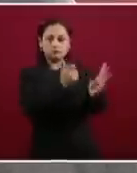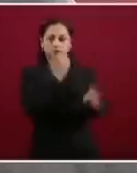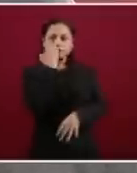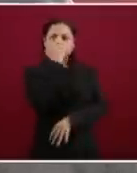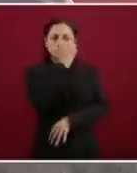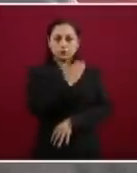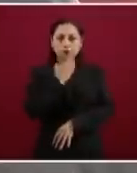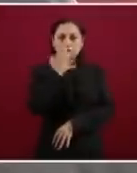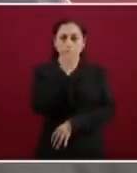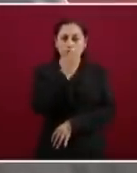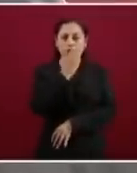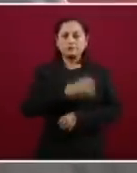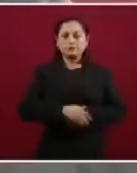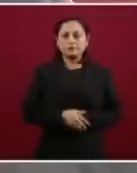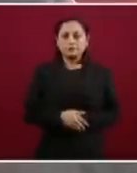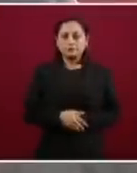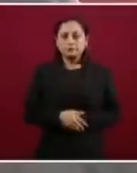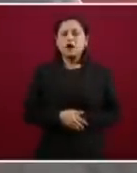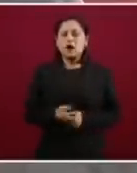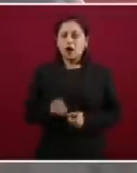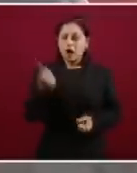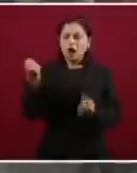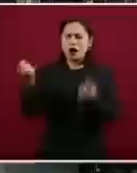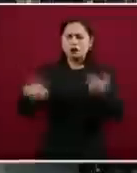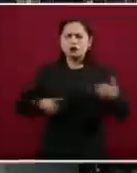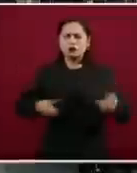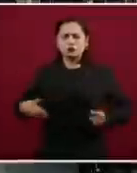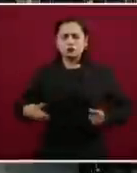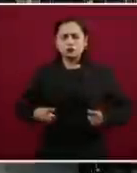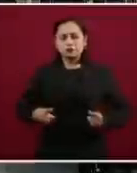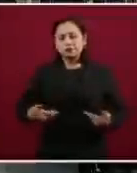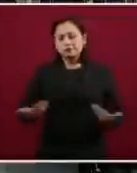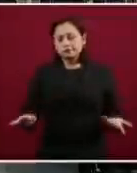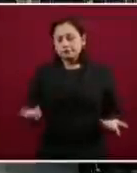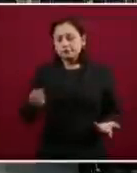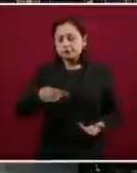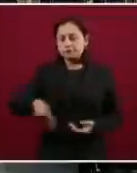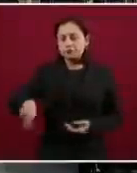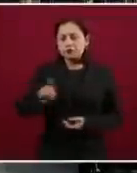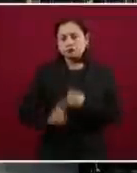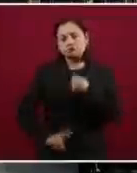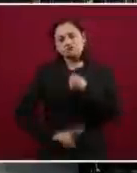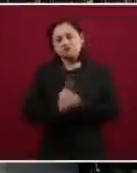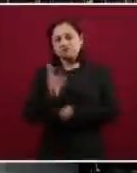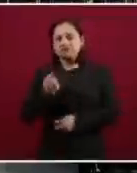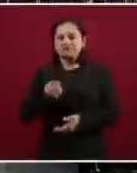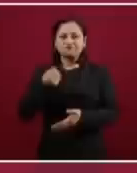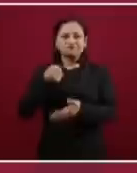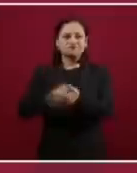produce inconformidad, pero vamos a respetar el derecho de manifestación. Desde luego,